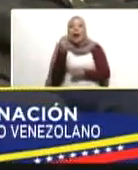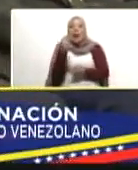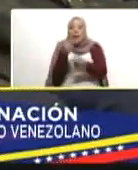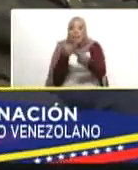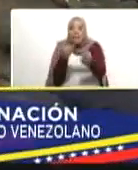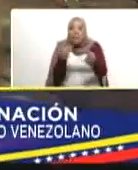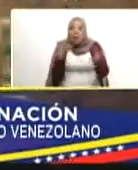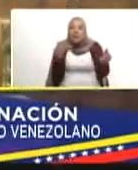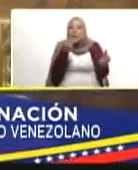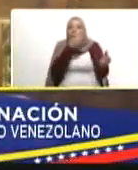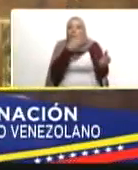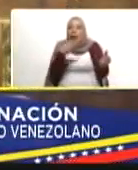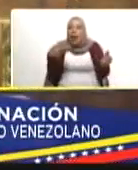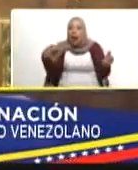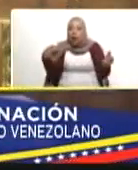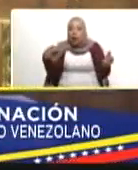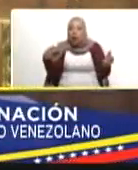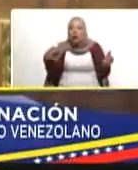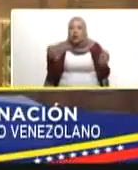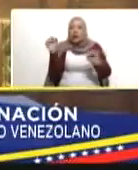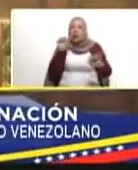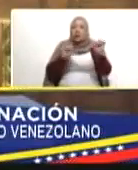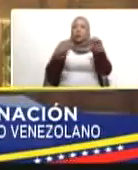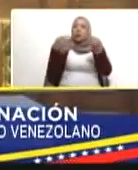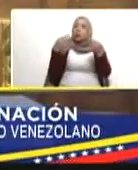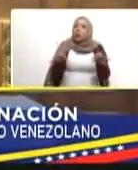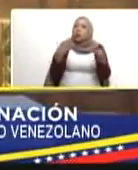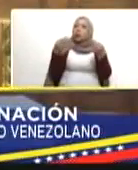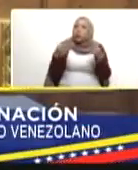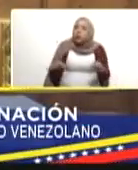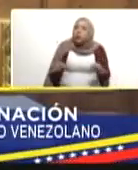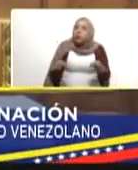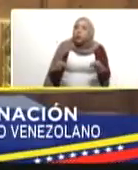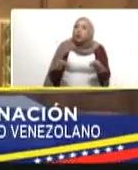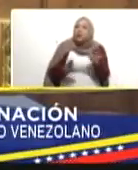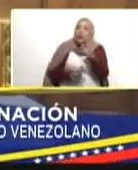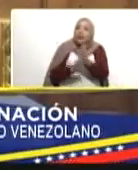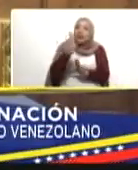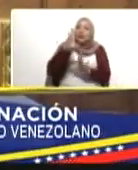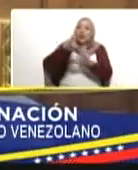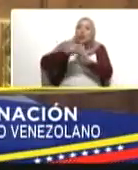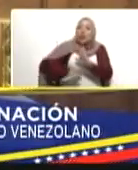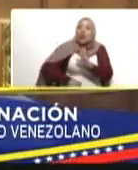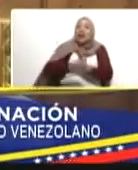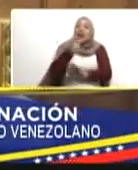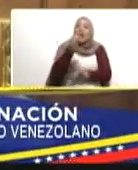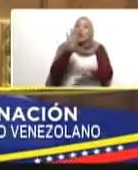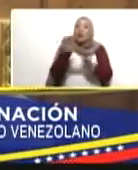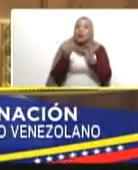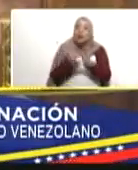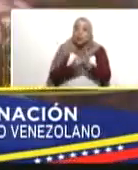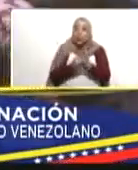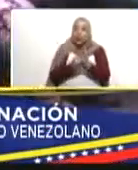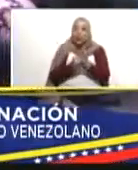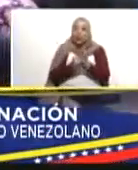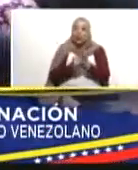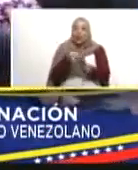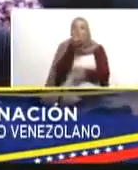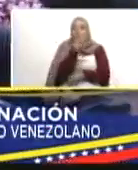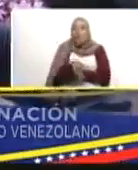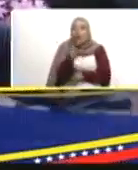ilegal que estaban destruyendo el hábitat de nuestro país el desalojo de más de 14000